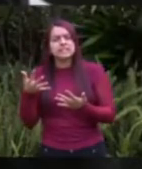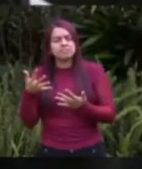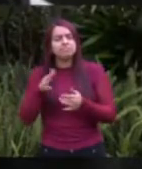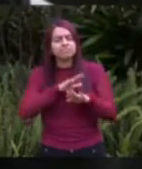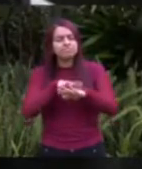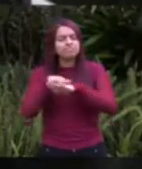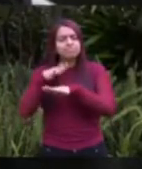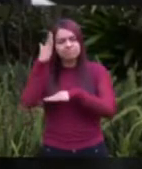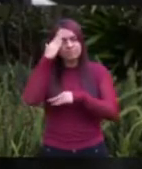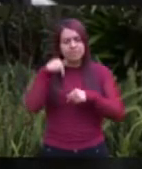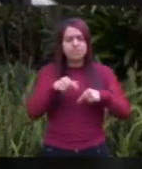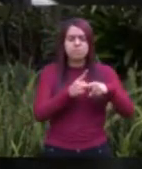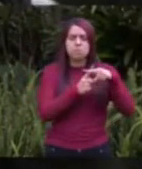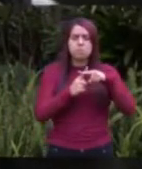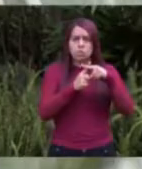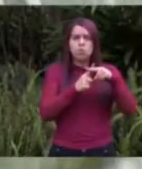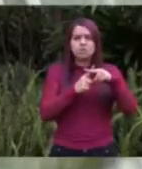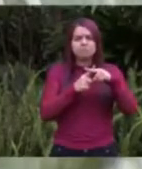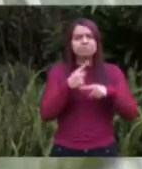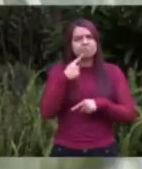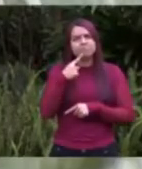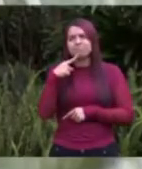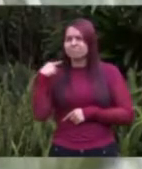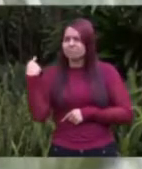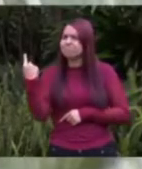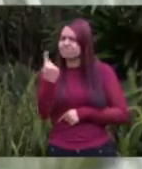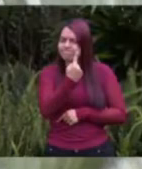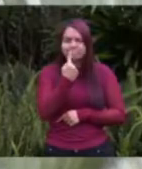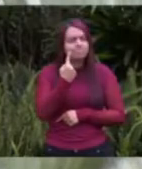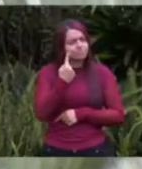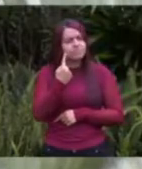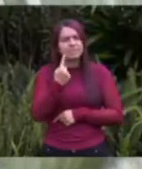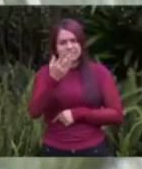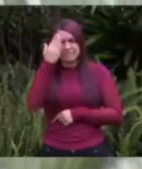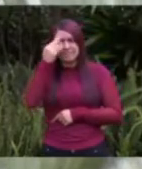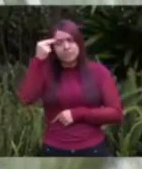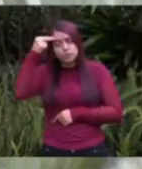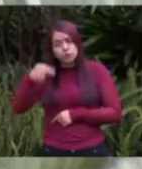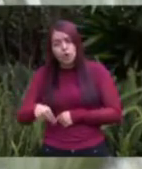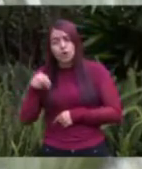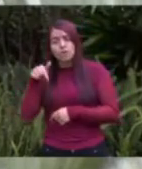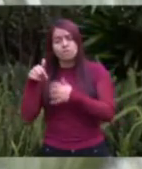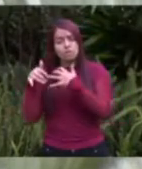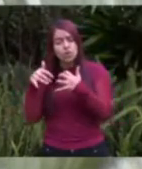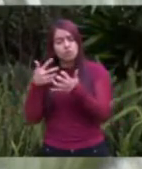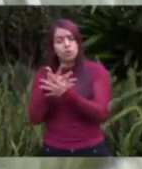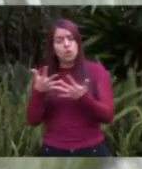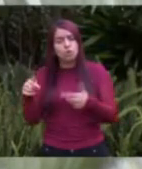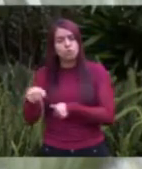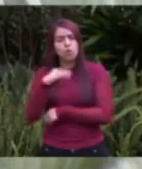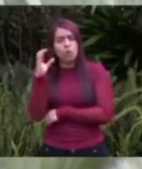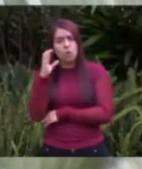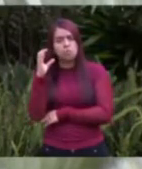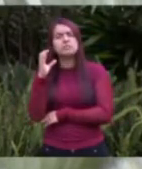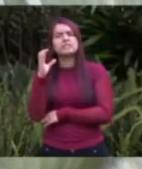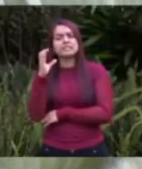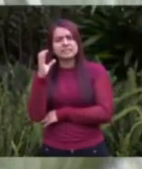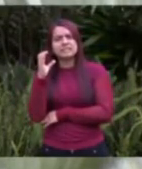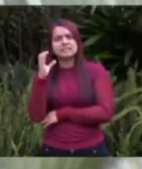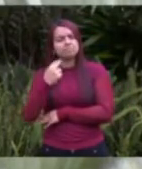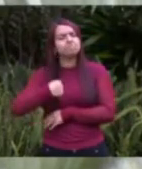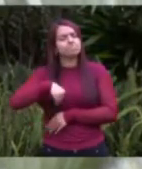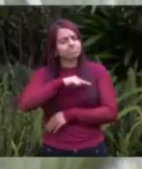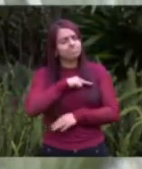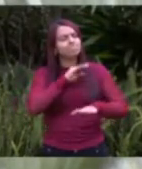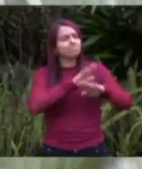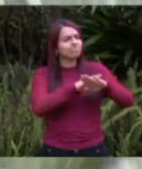ha señalado como un fenómeno transversal a toda la historia del conflicto armado y sobre el cual hemos solicitado